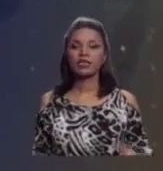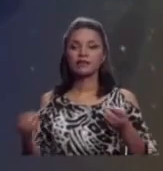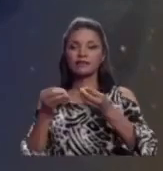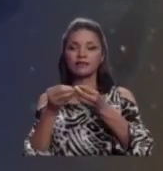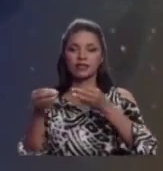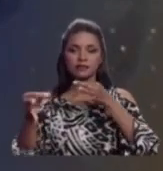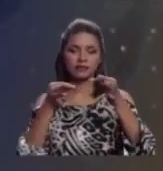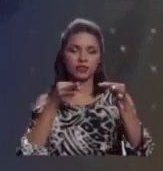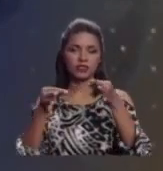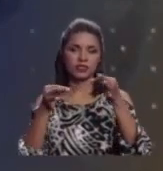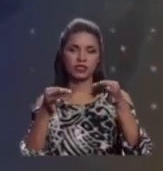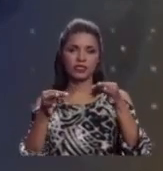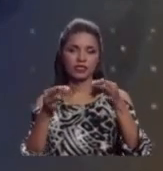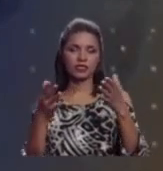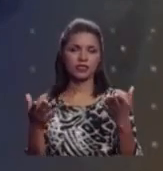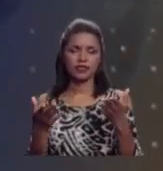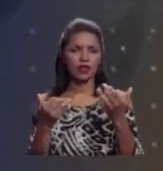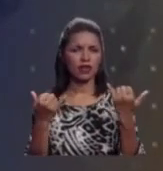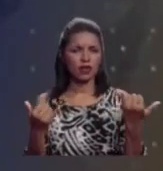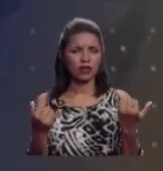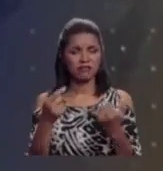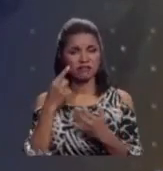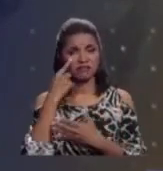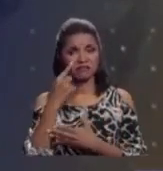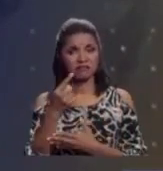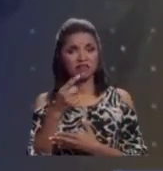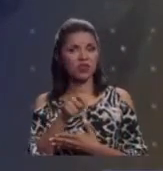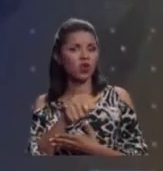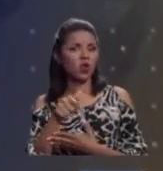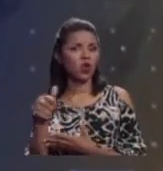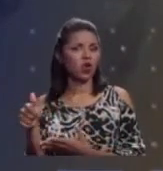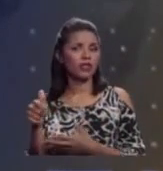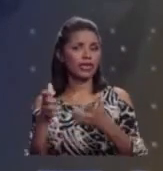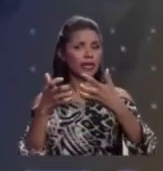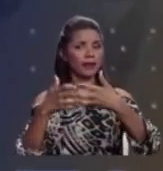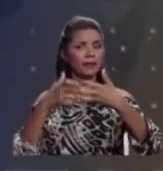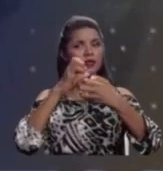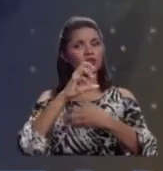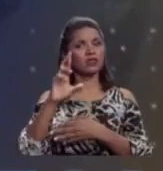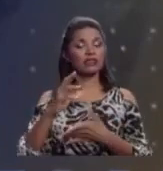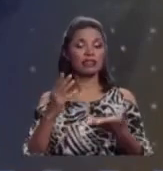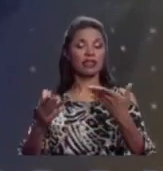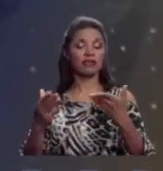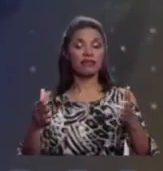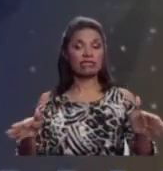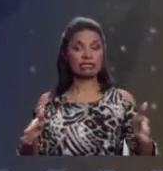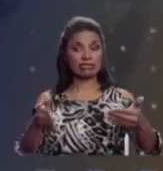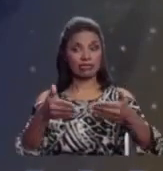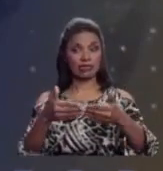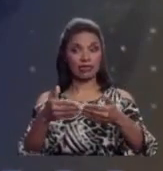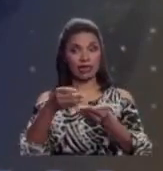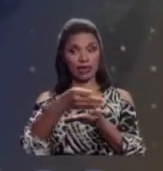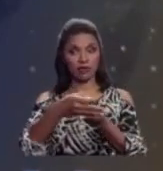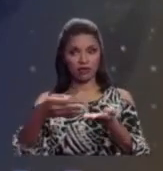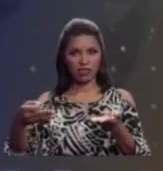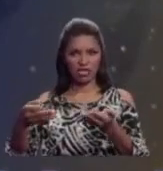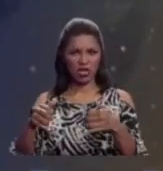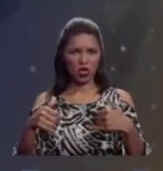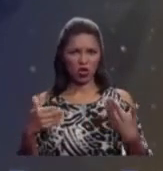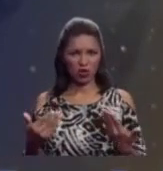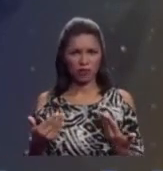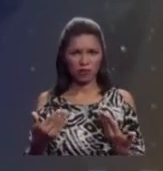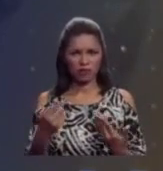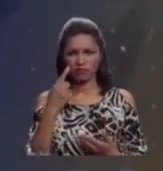El Servicio Nacional de Migración reaccionó ante la amenaza de empresarios costarricenses de cerrar el próximo lunes la frontera en Paso Canoas por